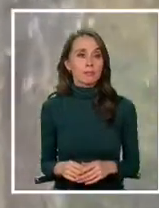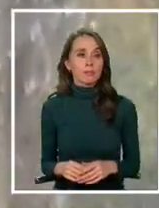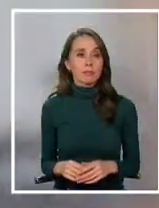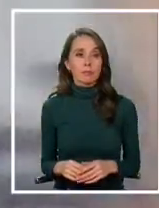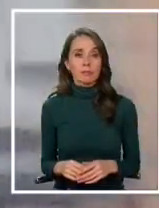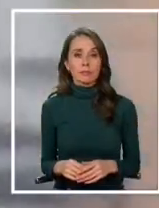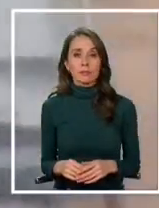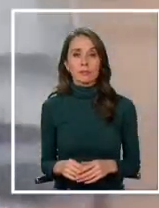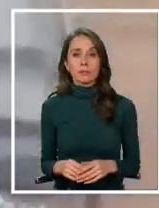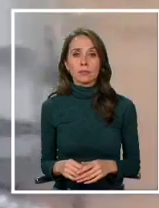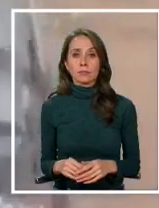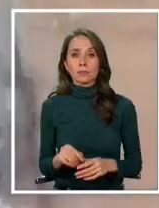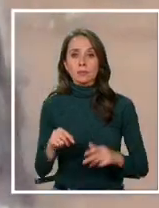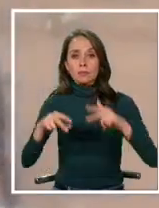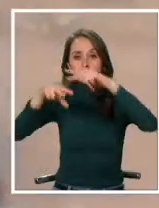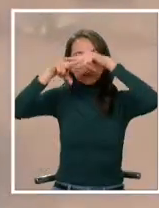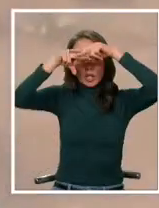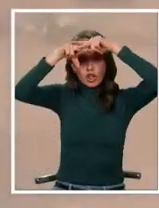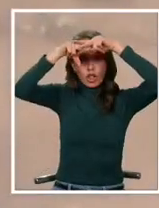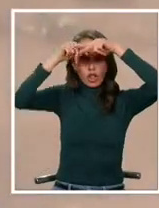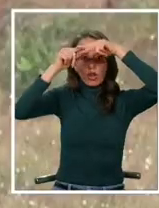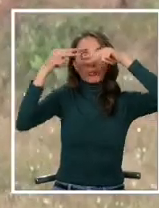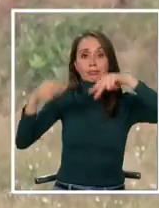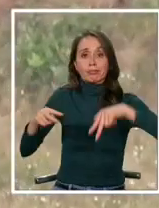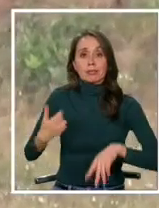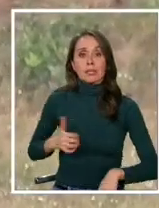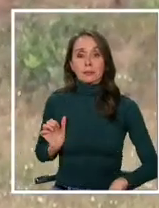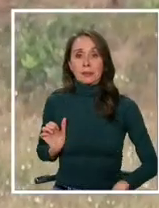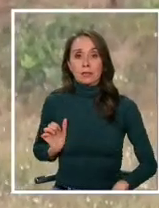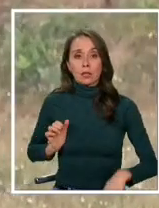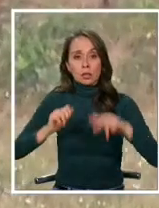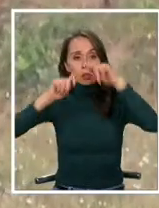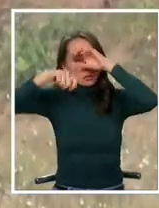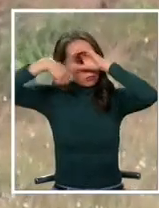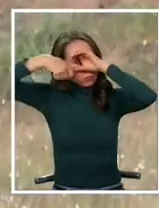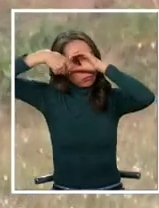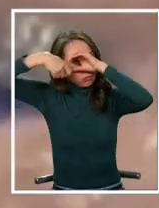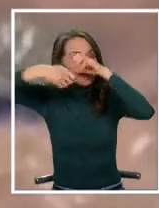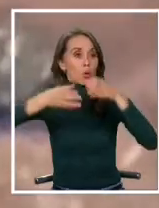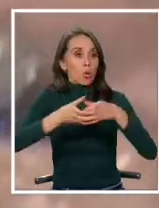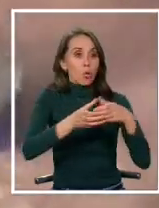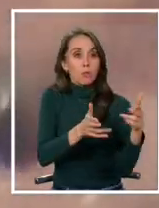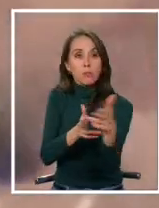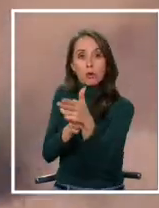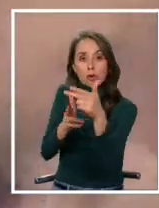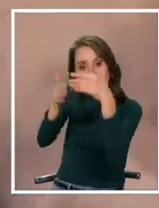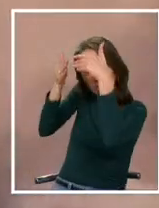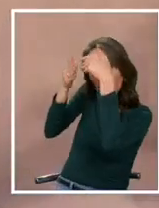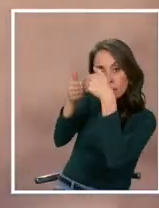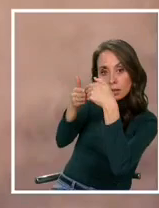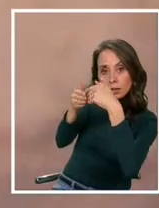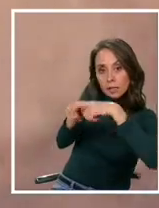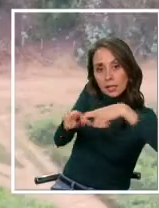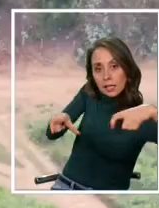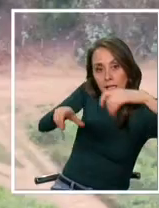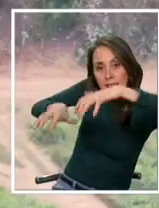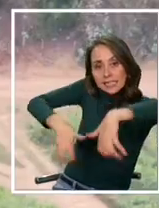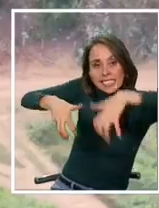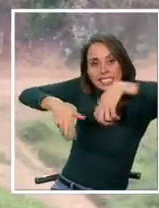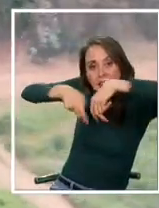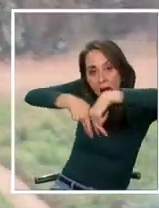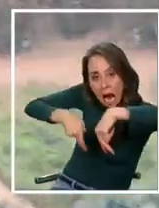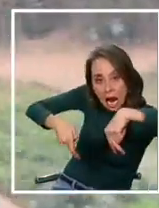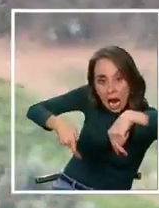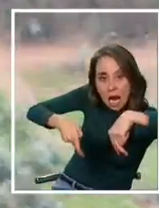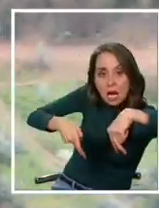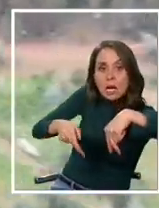cui fueron los drones de la policía de investigaciones los que captaron al grupo armado atrincherado en sanjas disparando